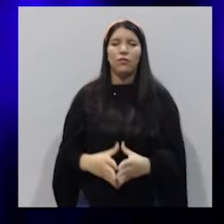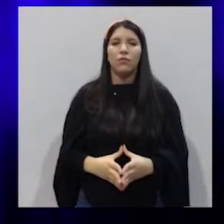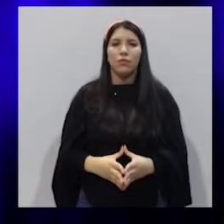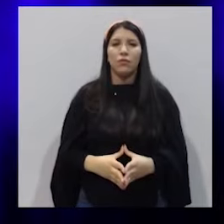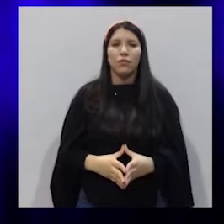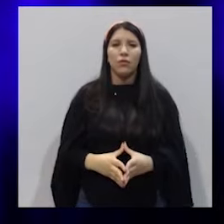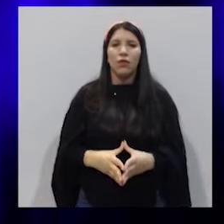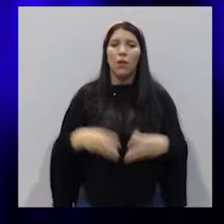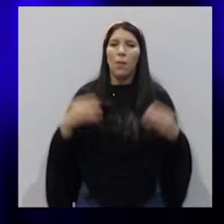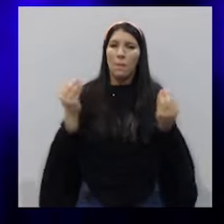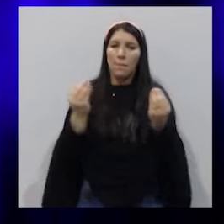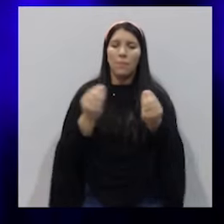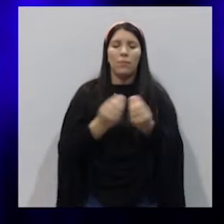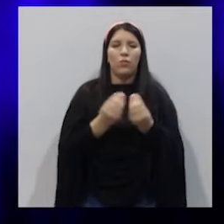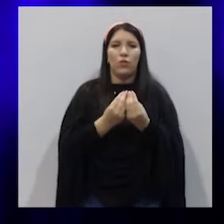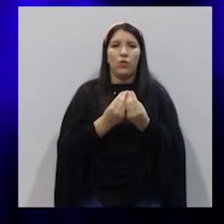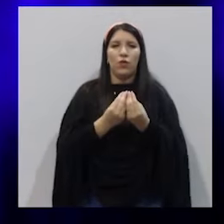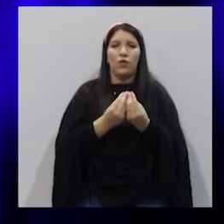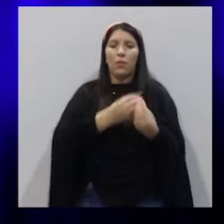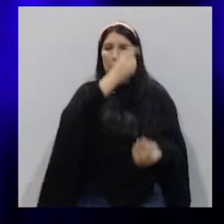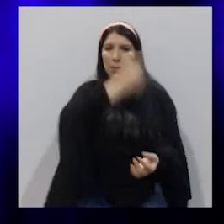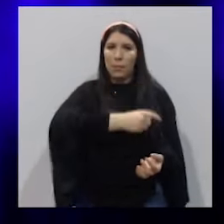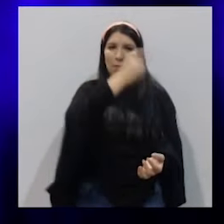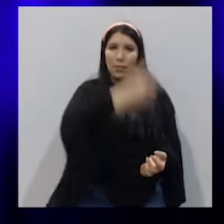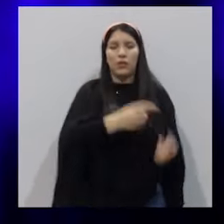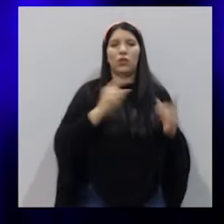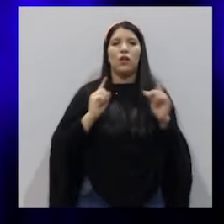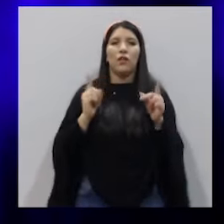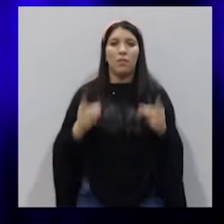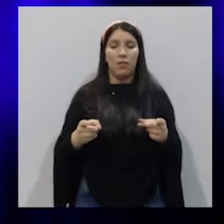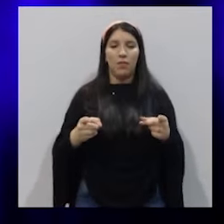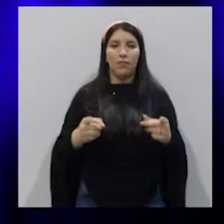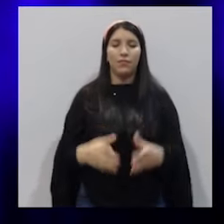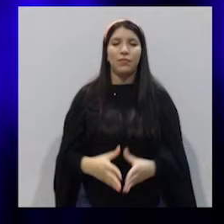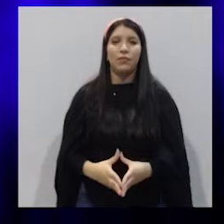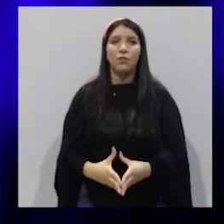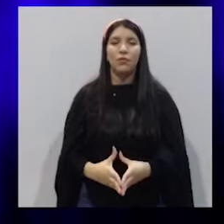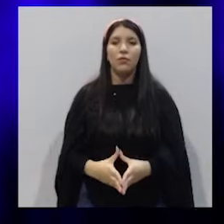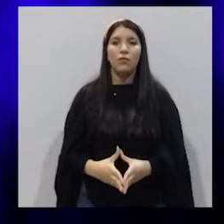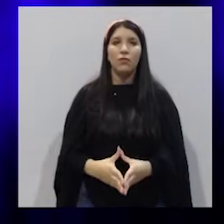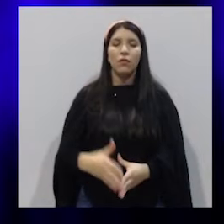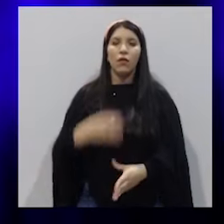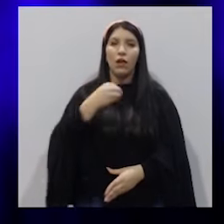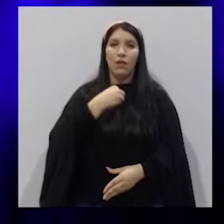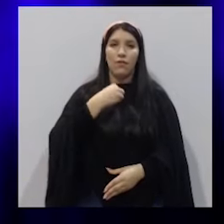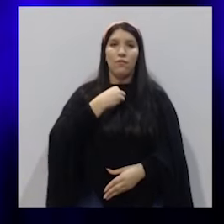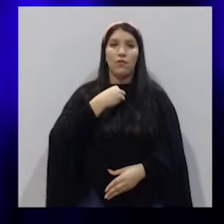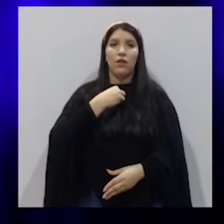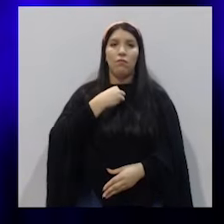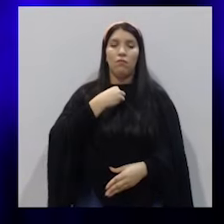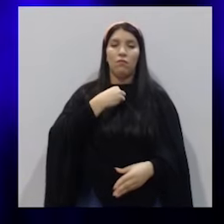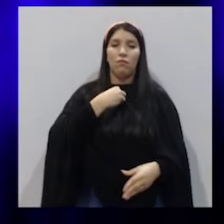muchos que te rodean y que te escuchan la fe debe ser fortalecida no debe tener estos ejes